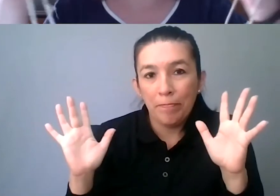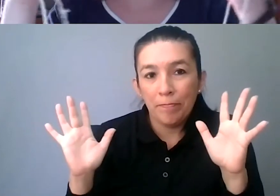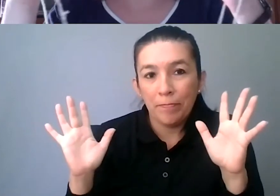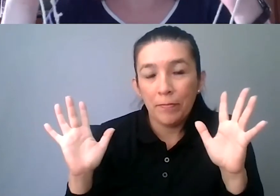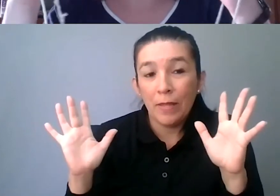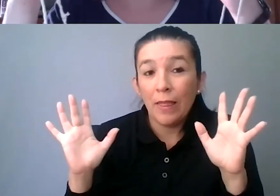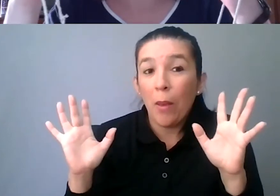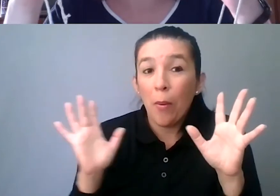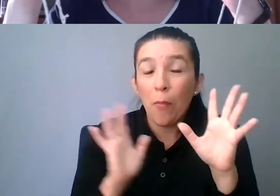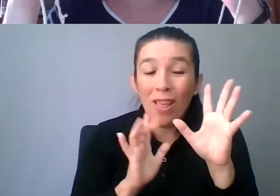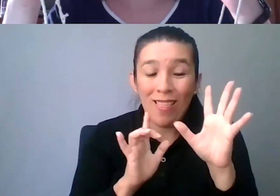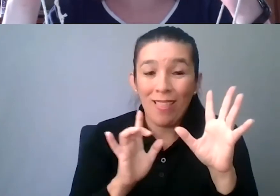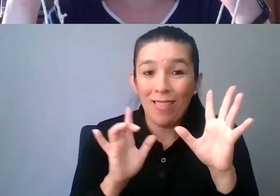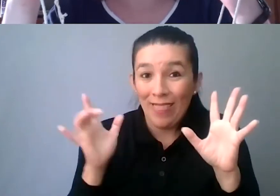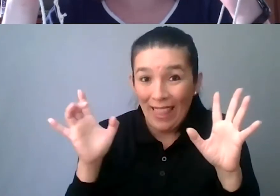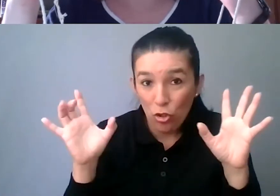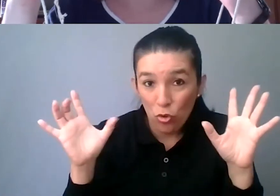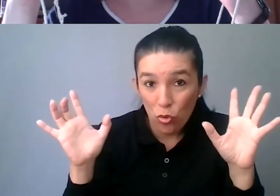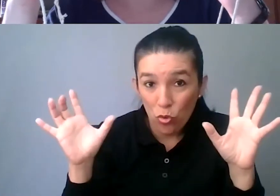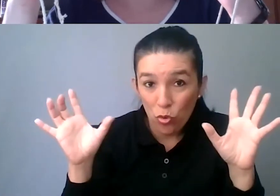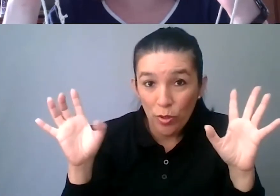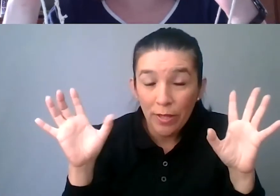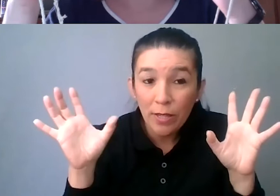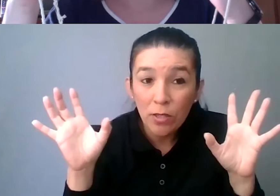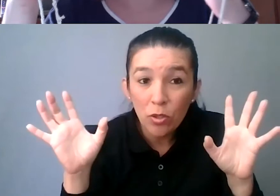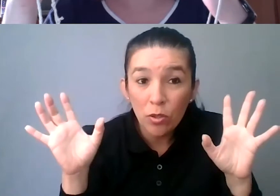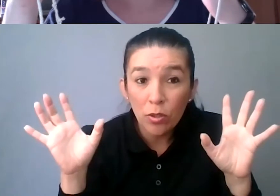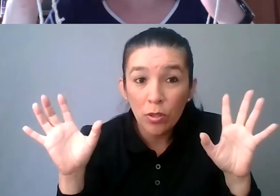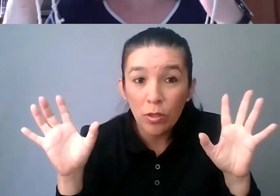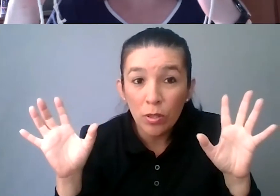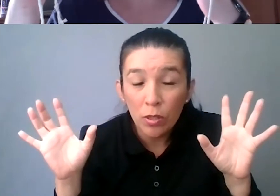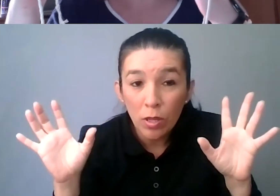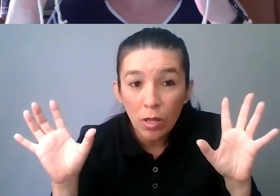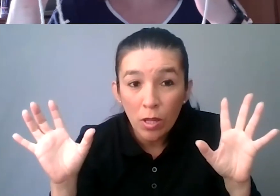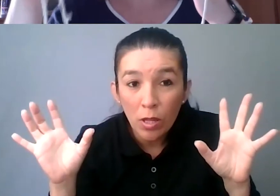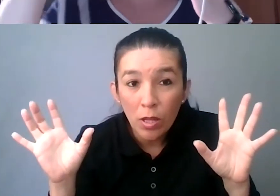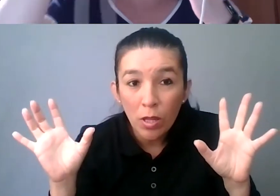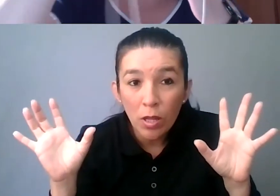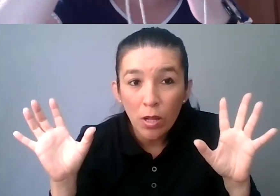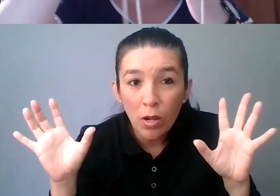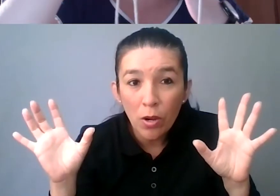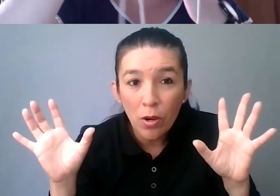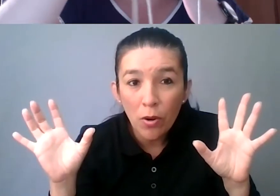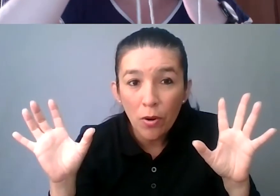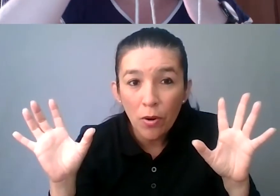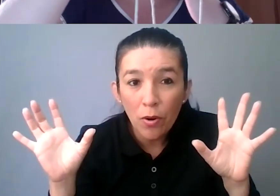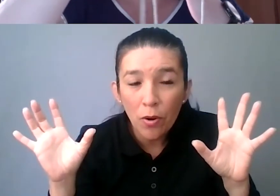el pulgar derecho tomo las dos palmares izquierdas, pero desde arriba. Y me apunto a mí,